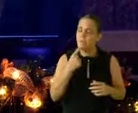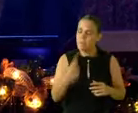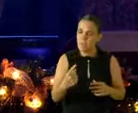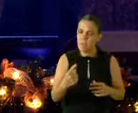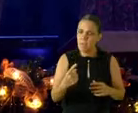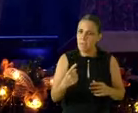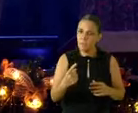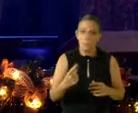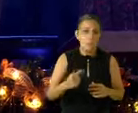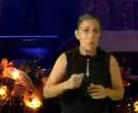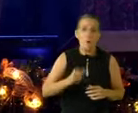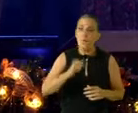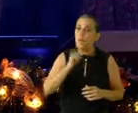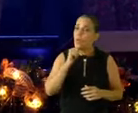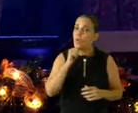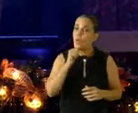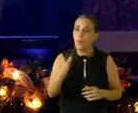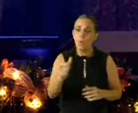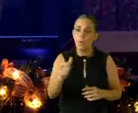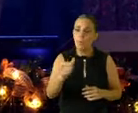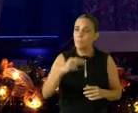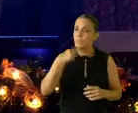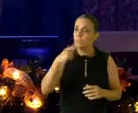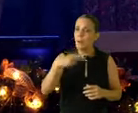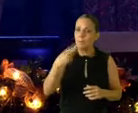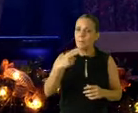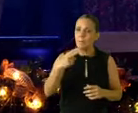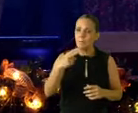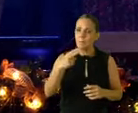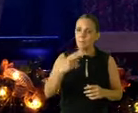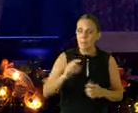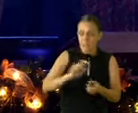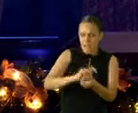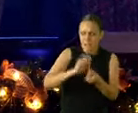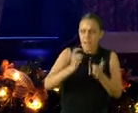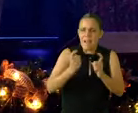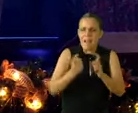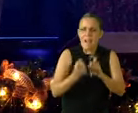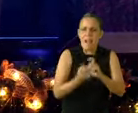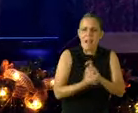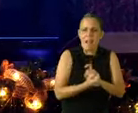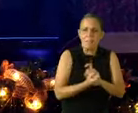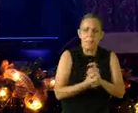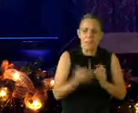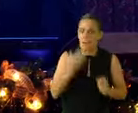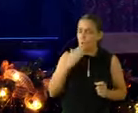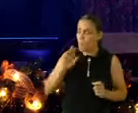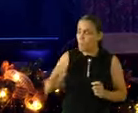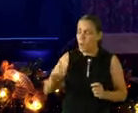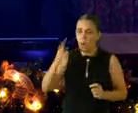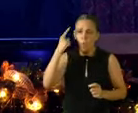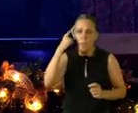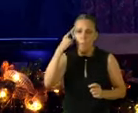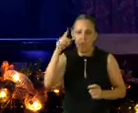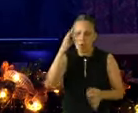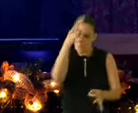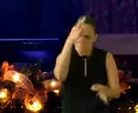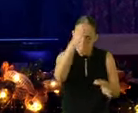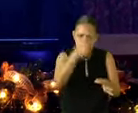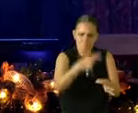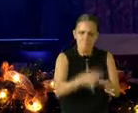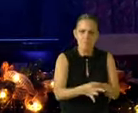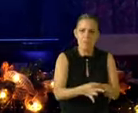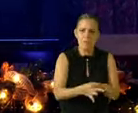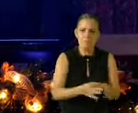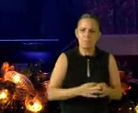de contrarrestar toda esa negatividad de lo que decían los papeles, lo que decía Israel, lo que decía todo el mundo. Y